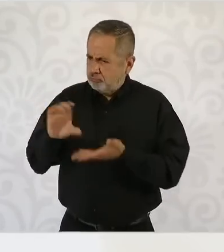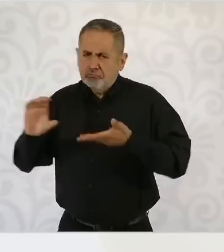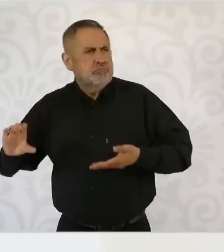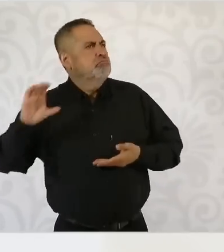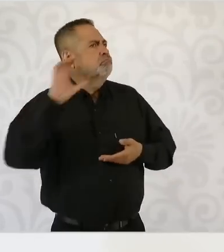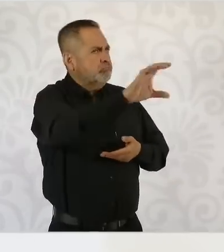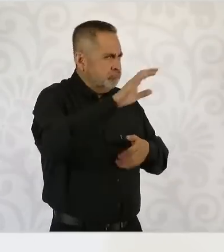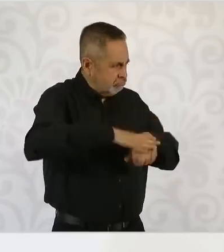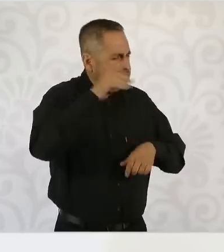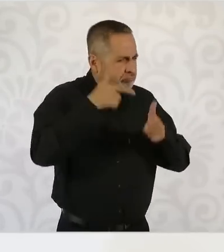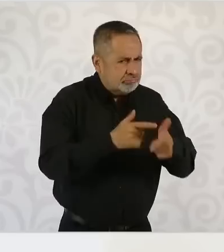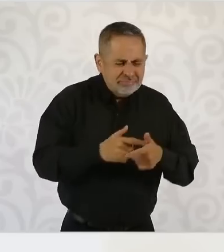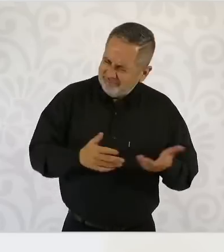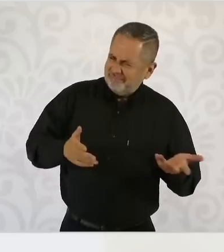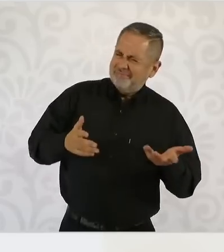mal